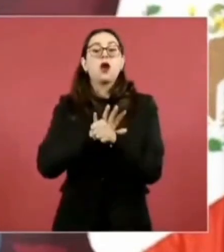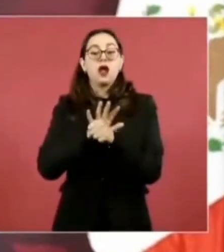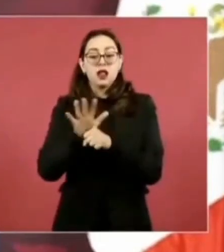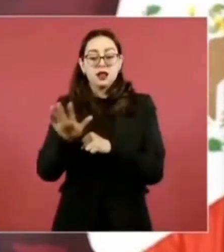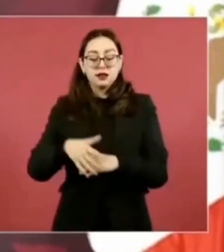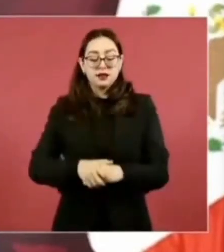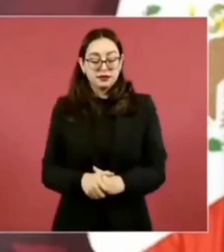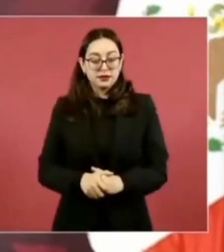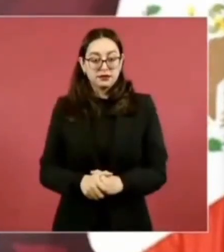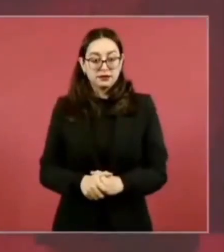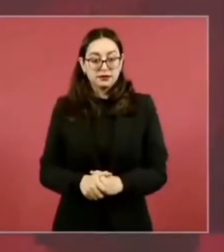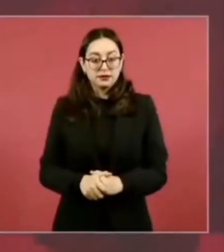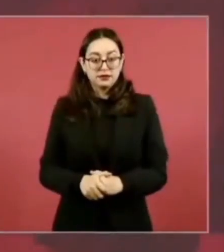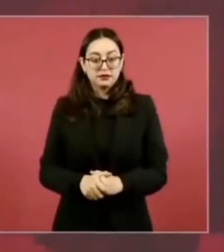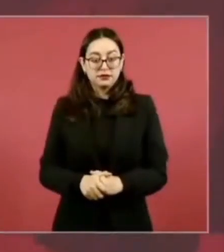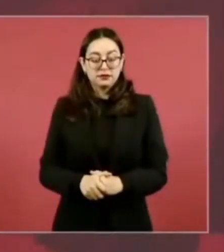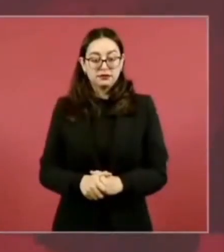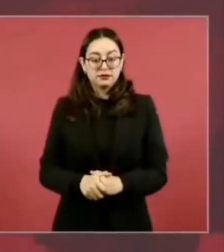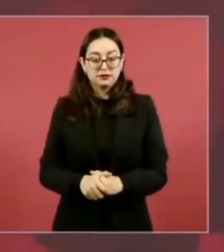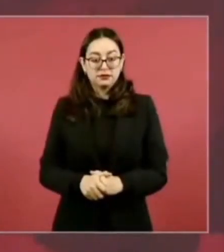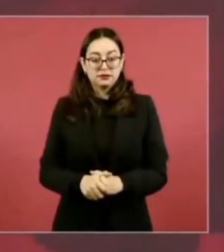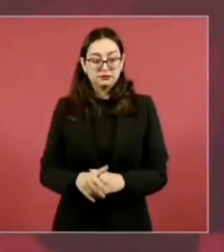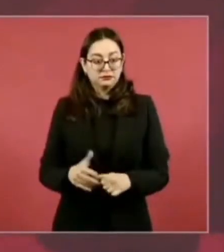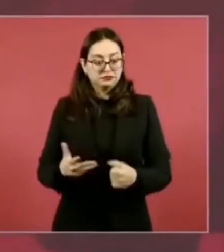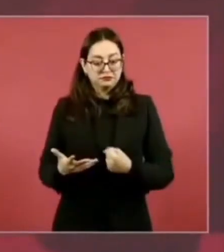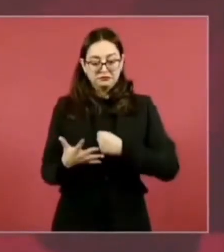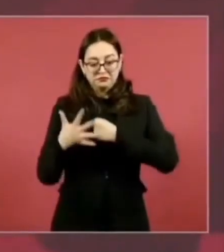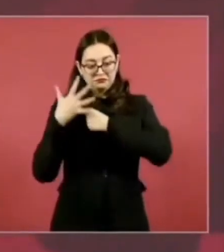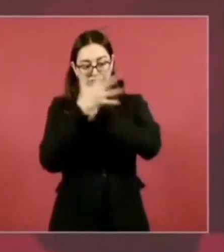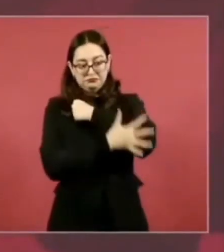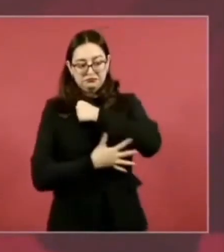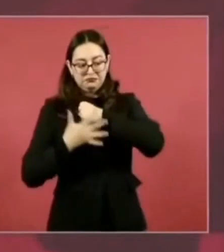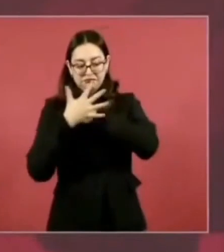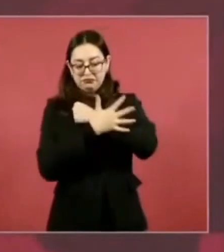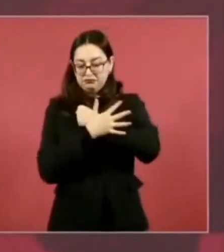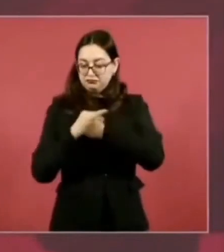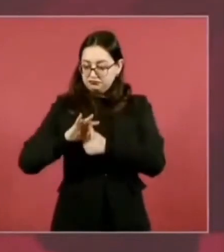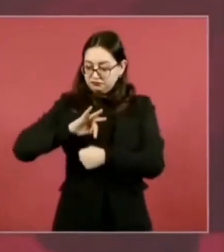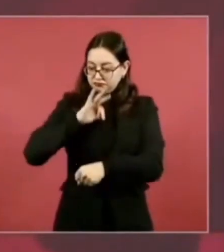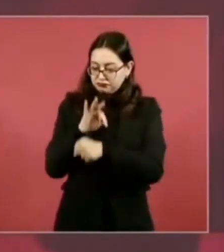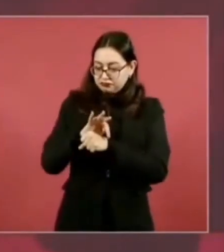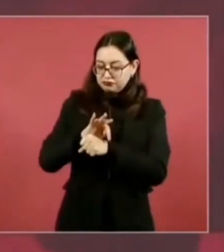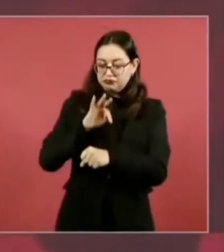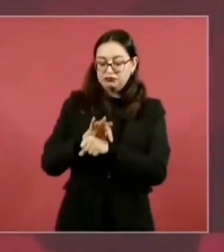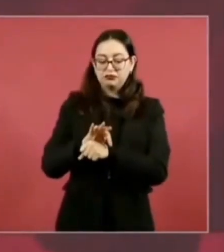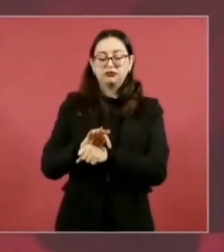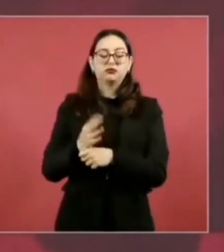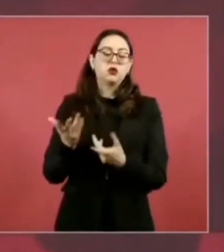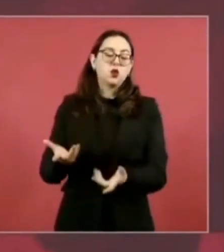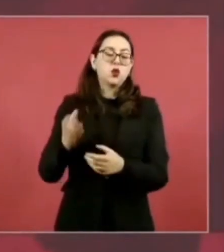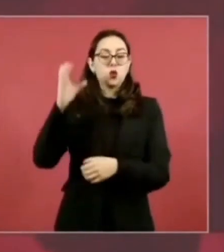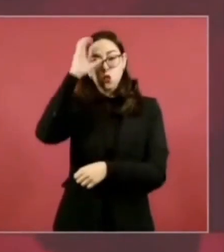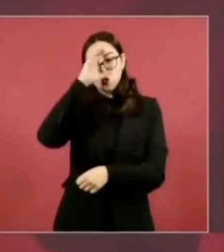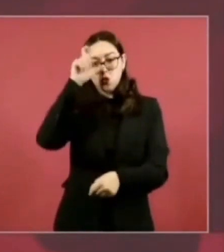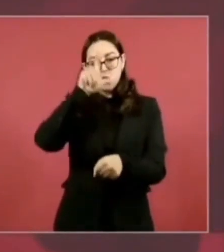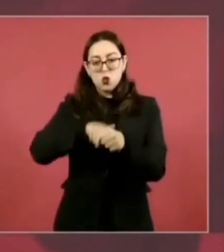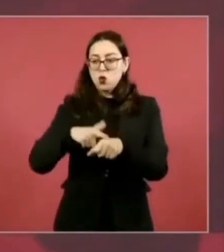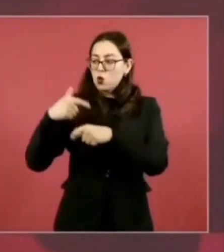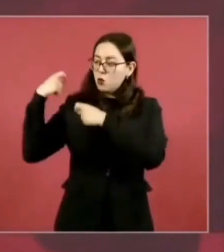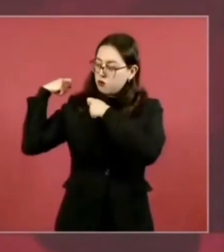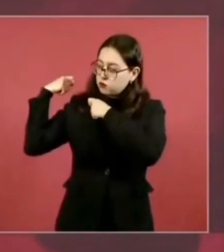¿Sí? ¿Cuál es nuestro blindaje? Nuestro pasado, nuestras